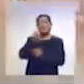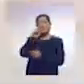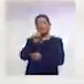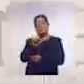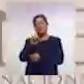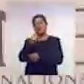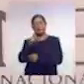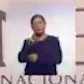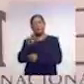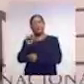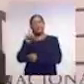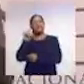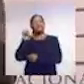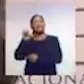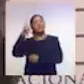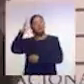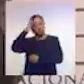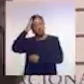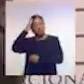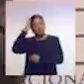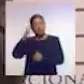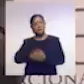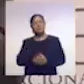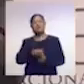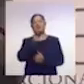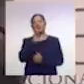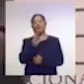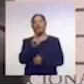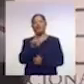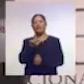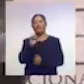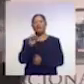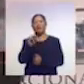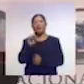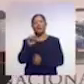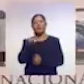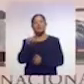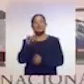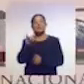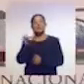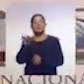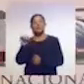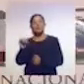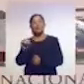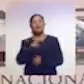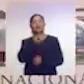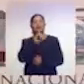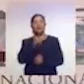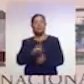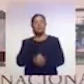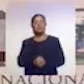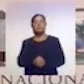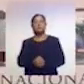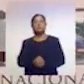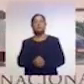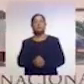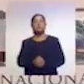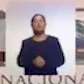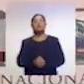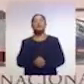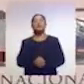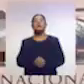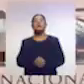Ordóñez. De una sinergia entre el Servicio Nacional de Empleo, el CEPUEDE y el ITJ,